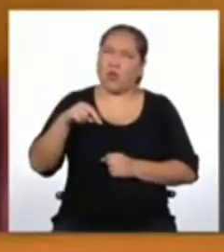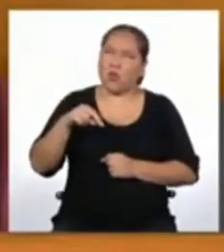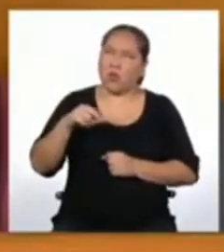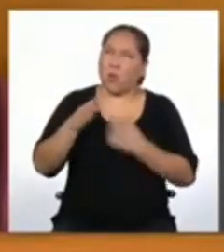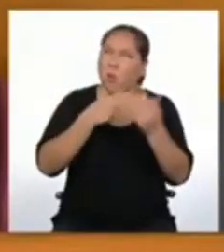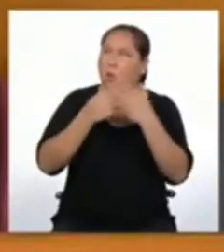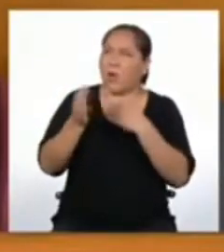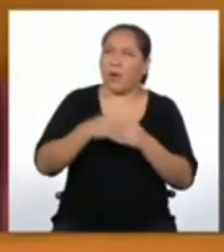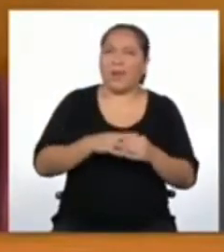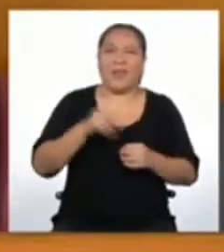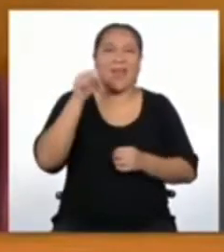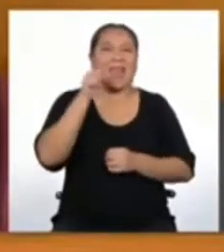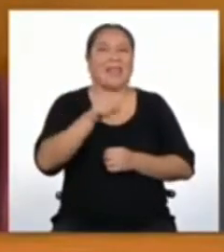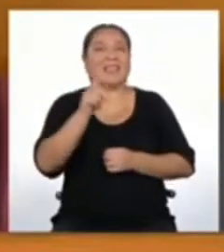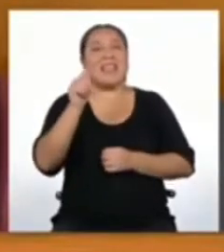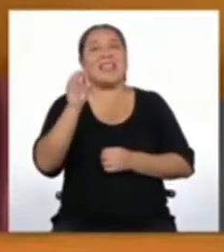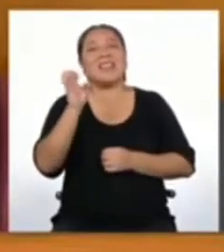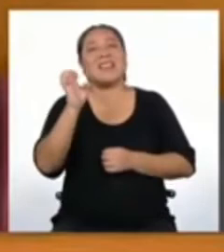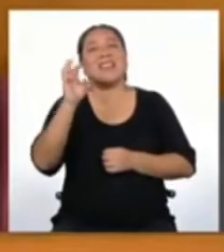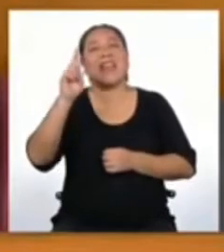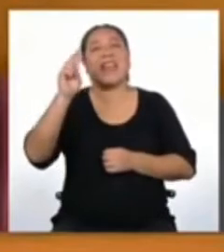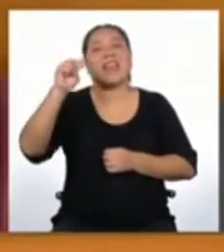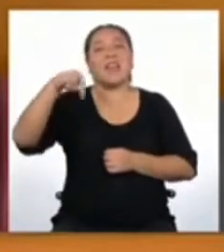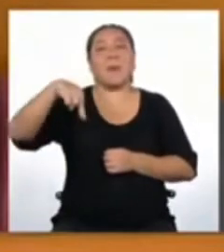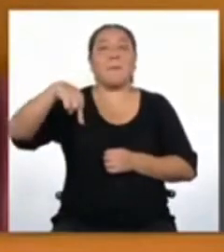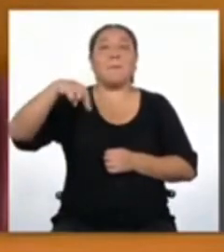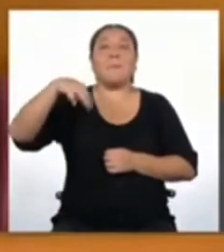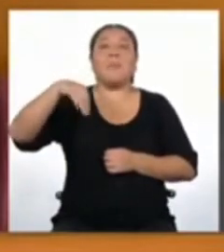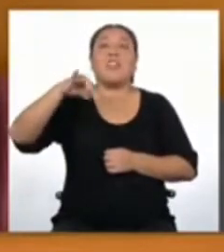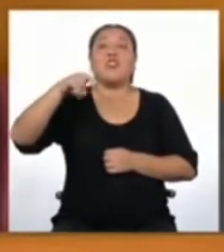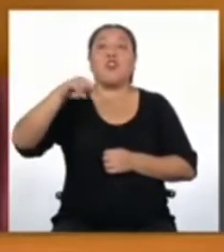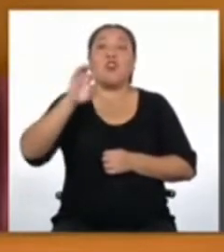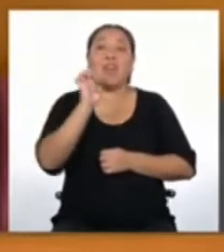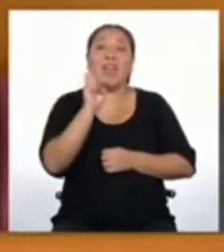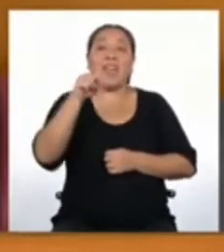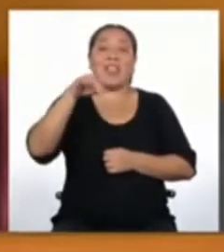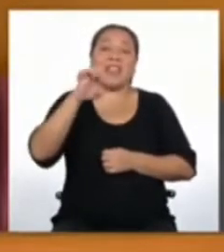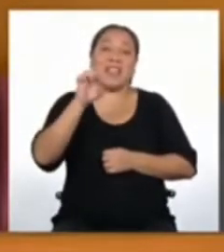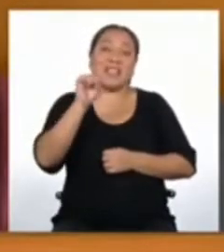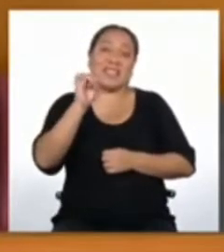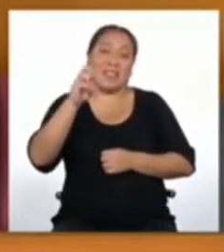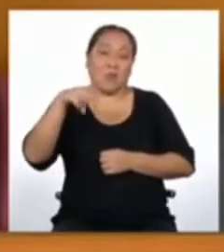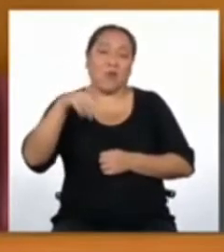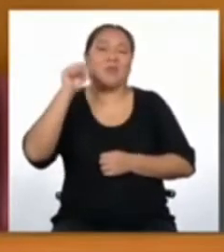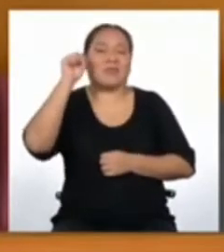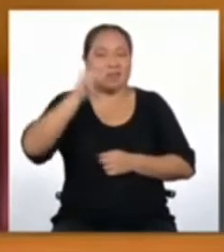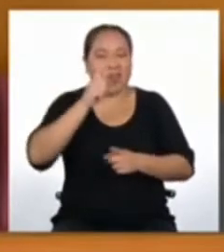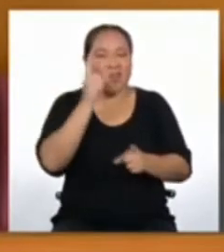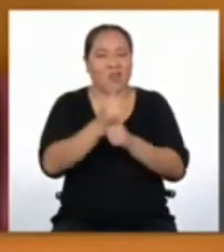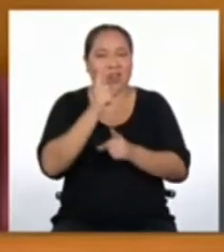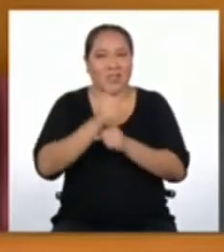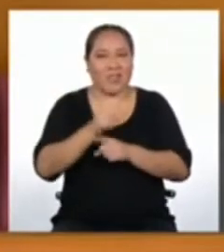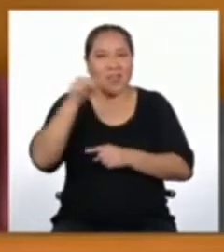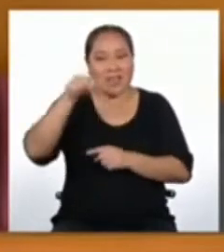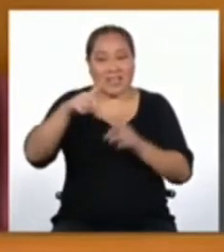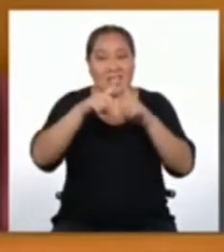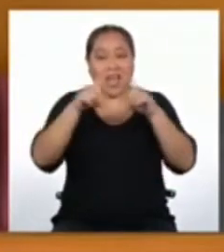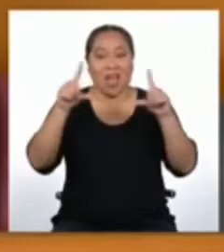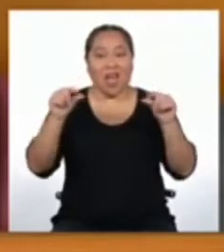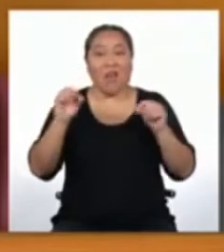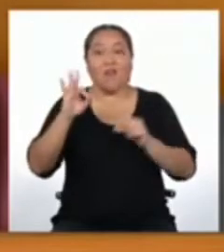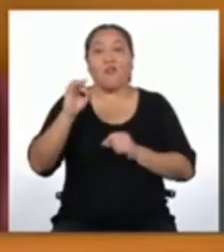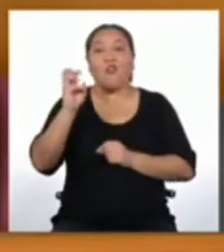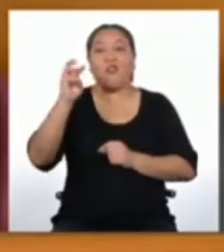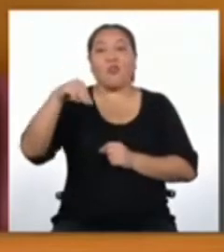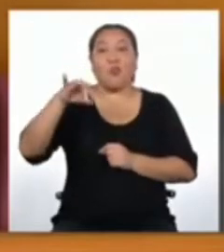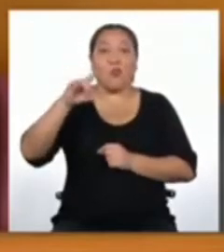término cualquiera es el término enésimo. Y sí, estás en lo correcto. La fórmula del término enésimo